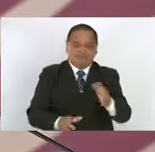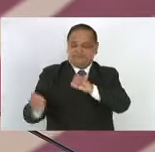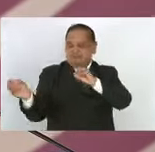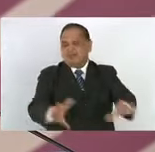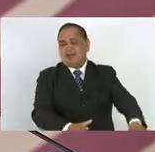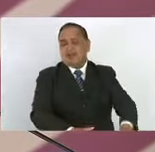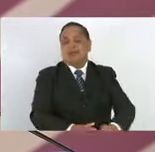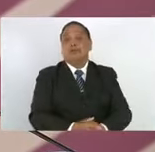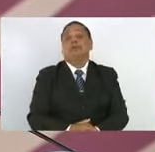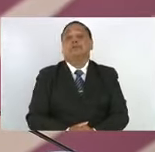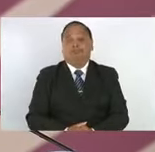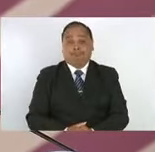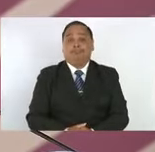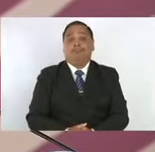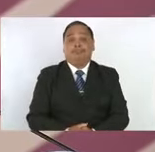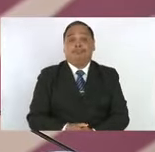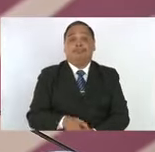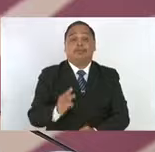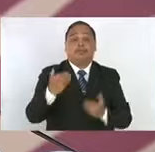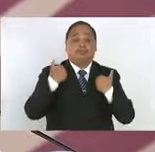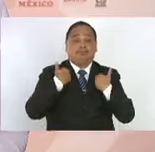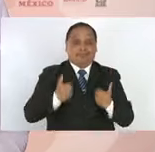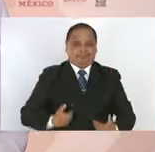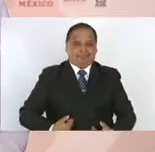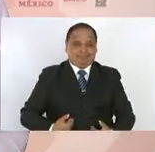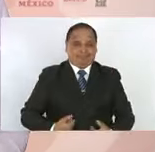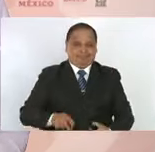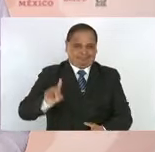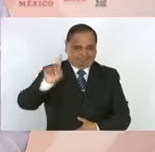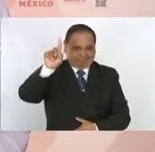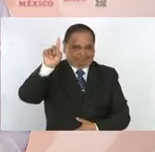Cuando a mí me tocó